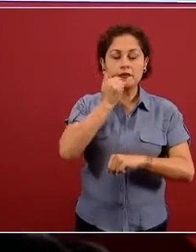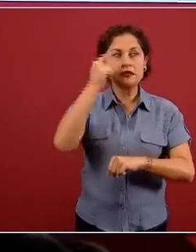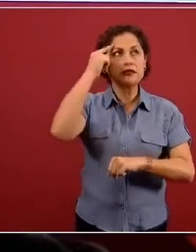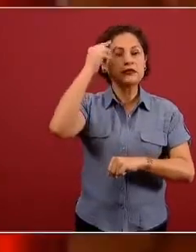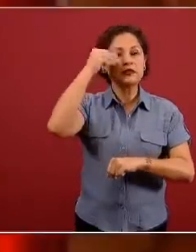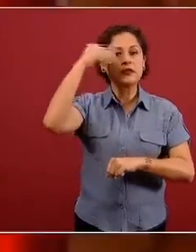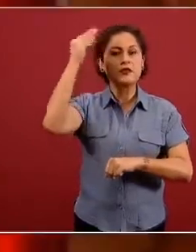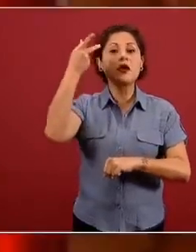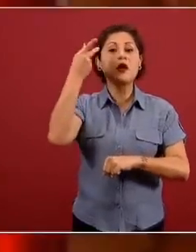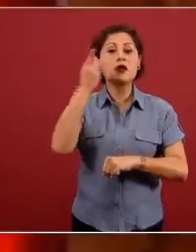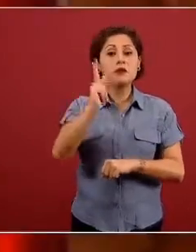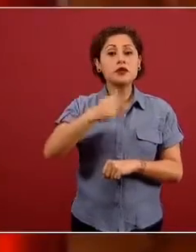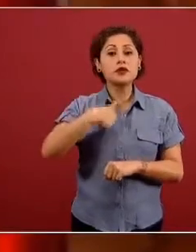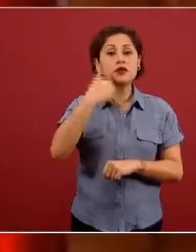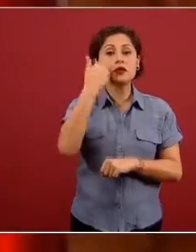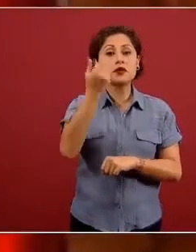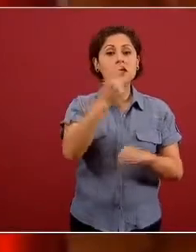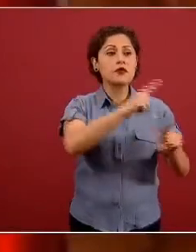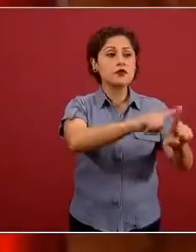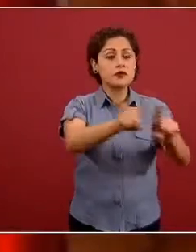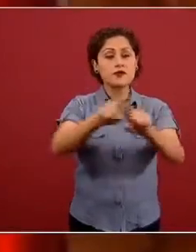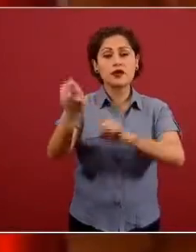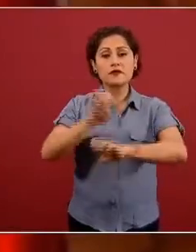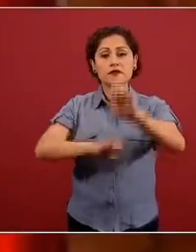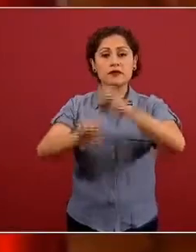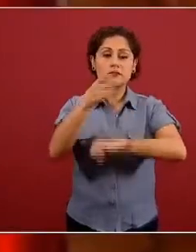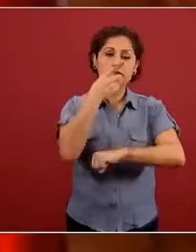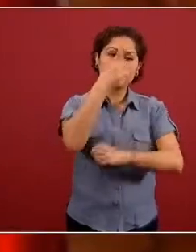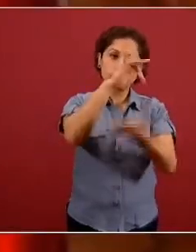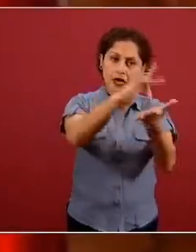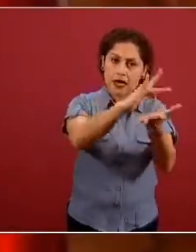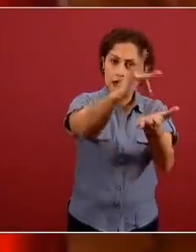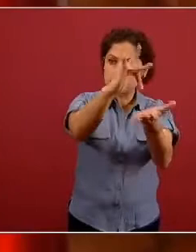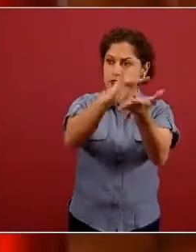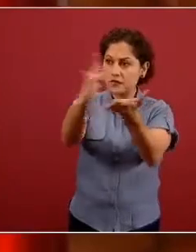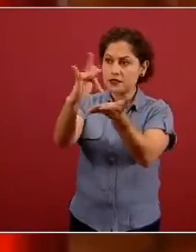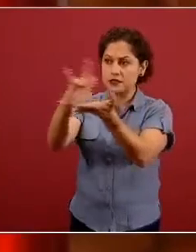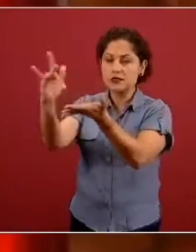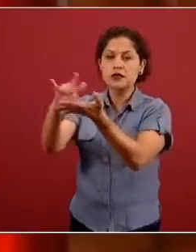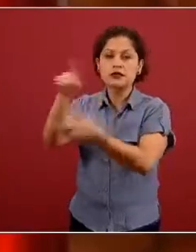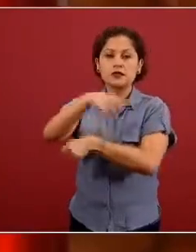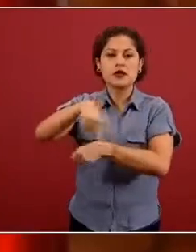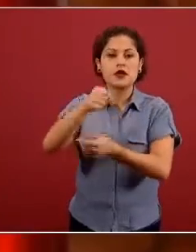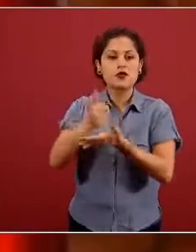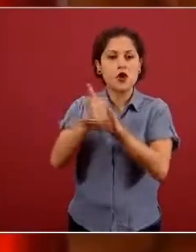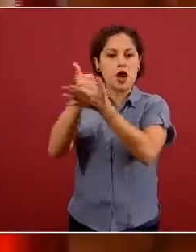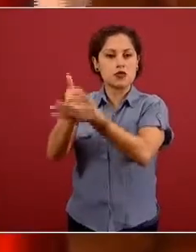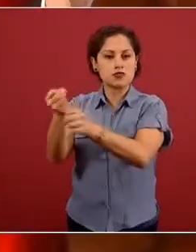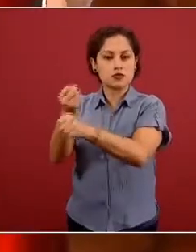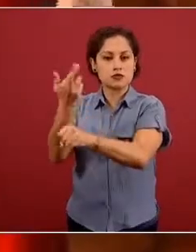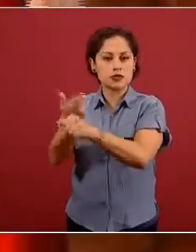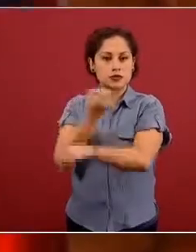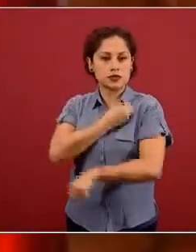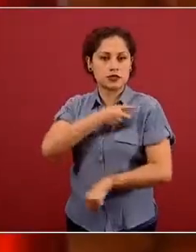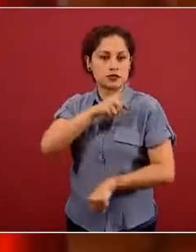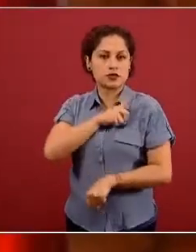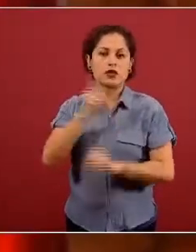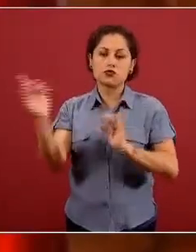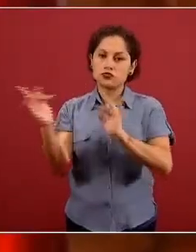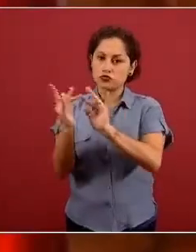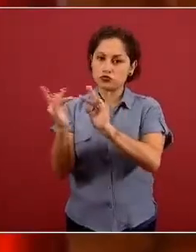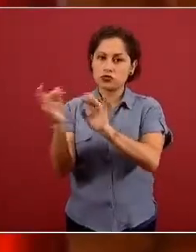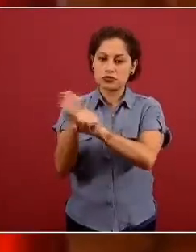muchas gracias a todas las empresas que se han puesto a disposición de la Secretaría de Salud a través del